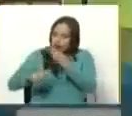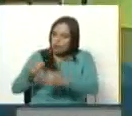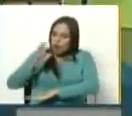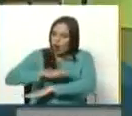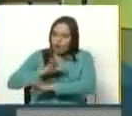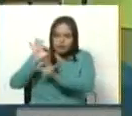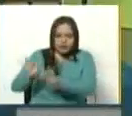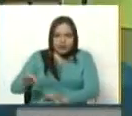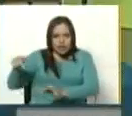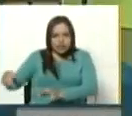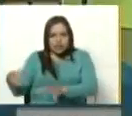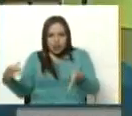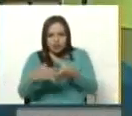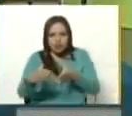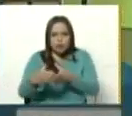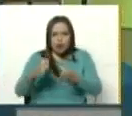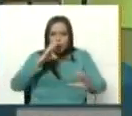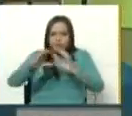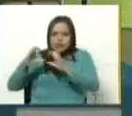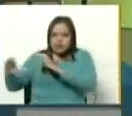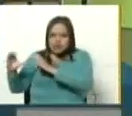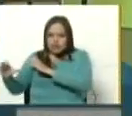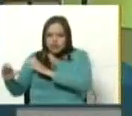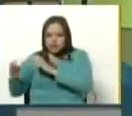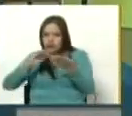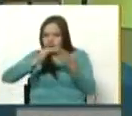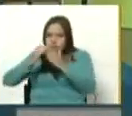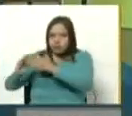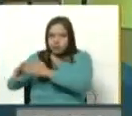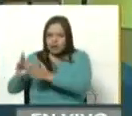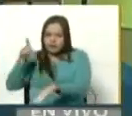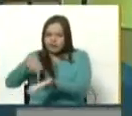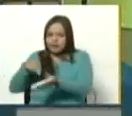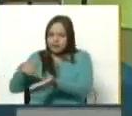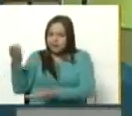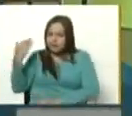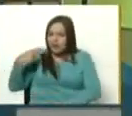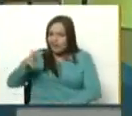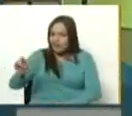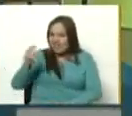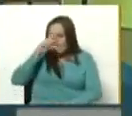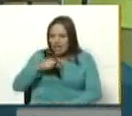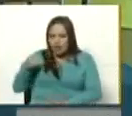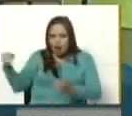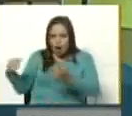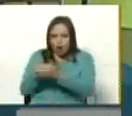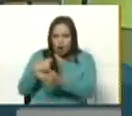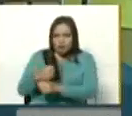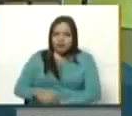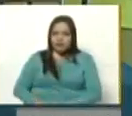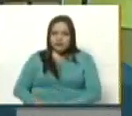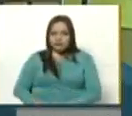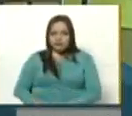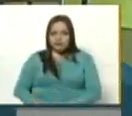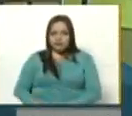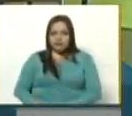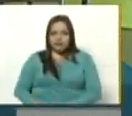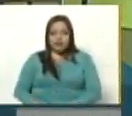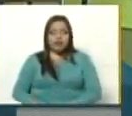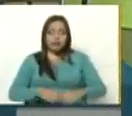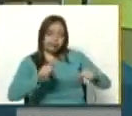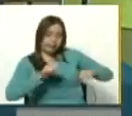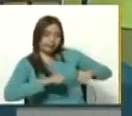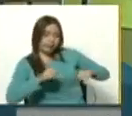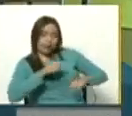acá comunitarios alternativos y el papel que jugaron hace 20 años en ese golpe de Estado. Pues por eso,